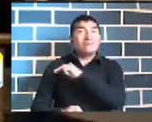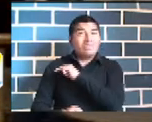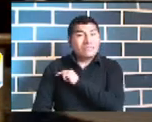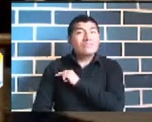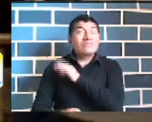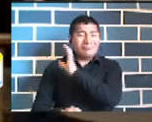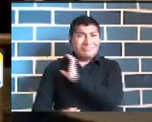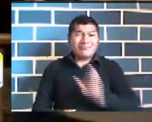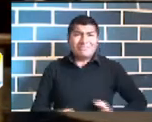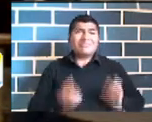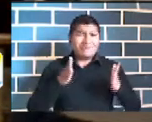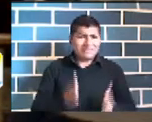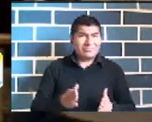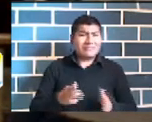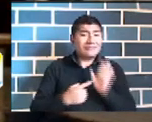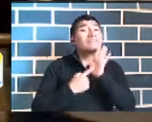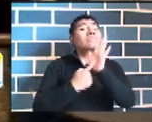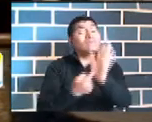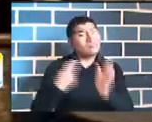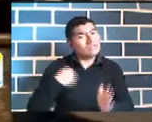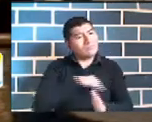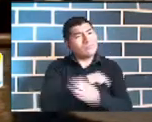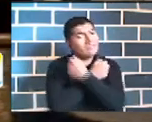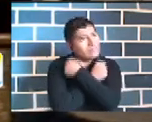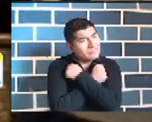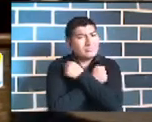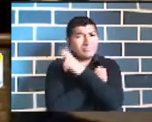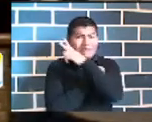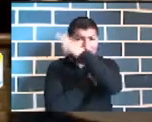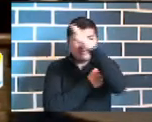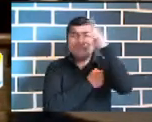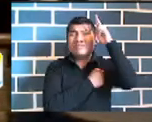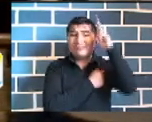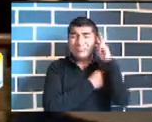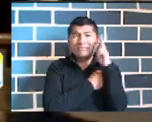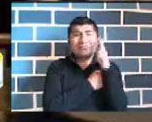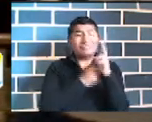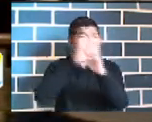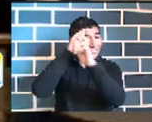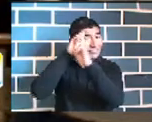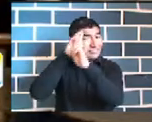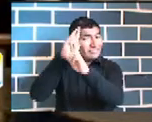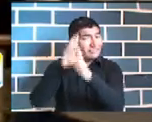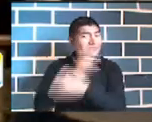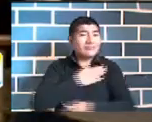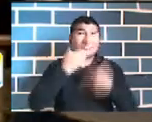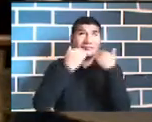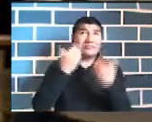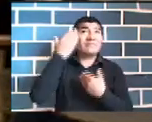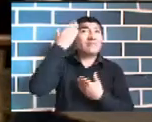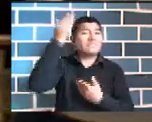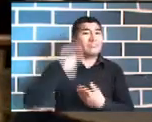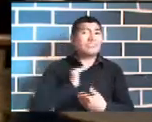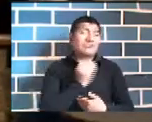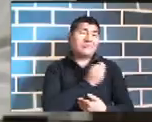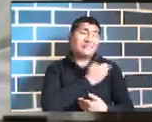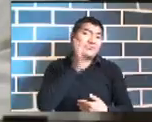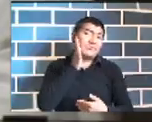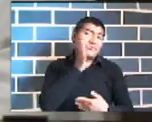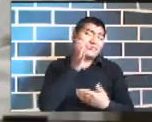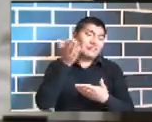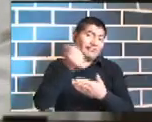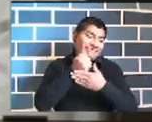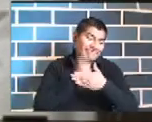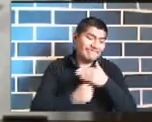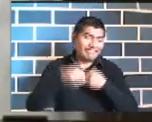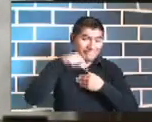que se note que somos cristianos, que se note que amamos a la Virgen Santísima, que respetamos y agradecemos a nuestras mamás que nos han traído a